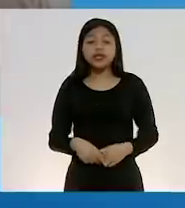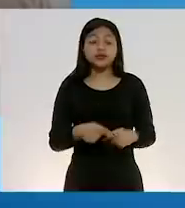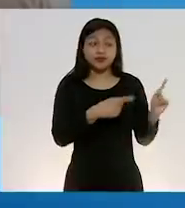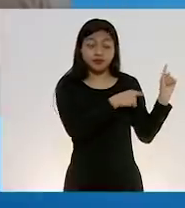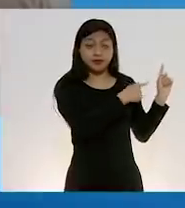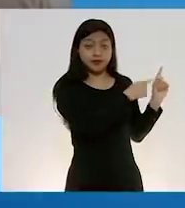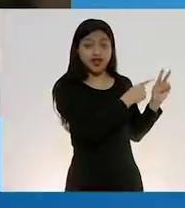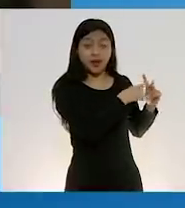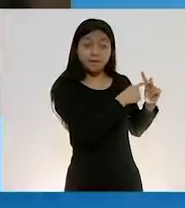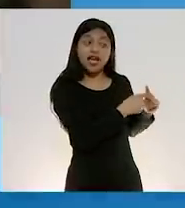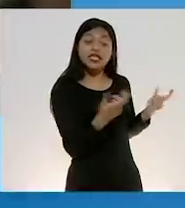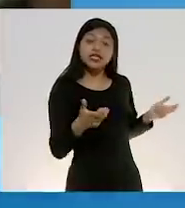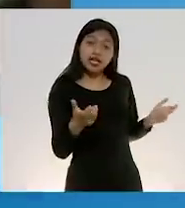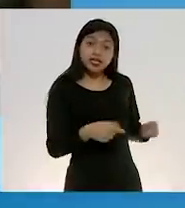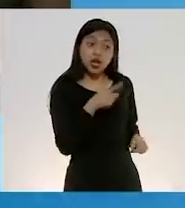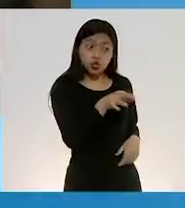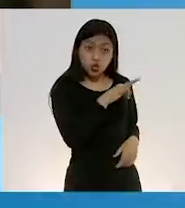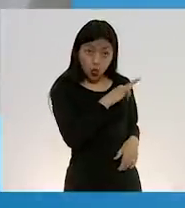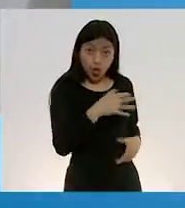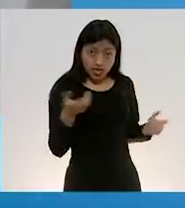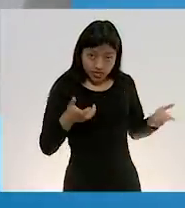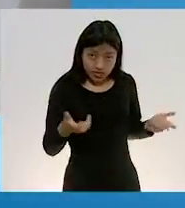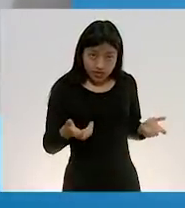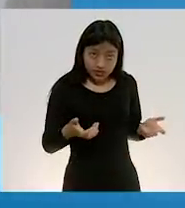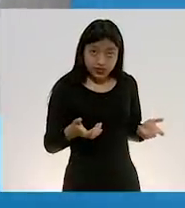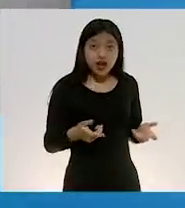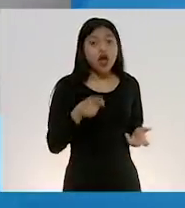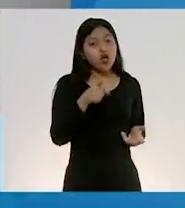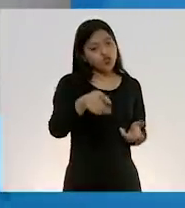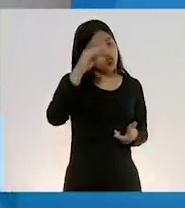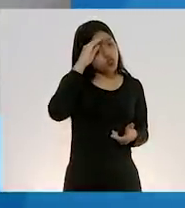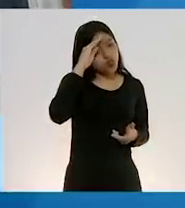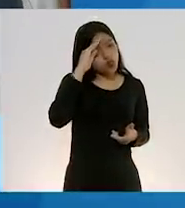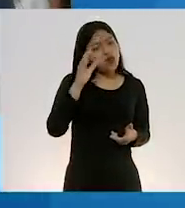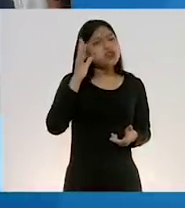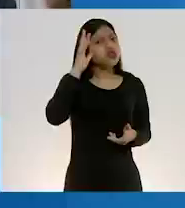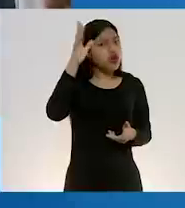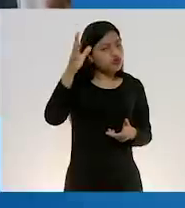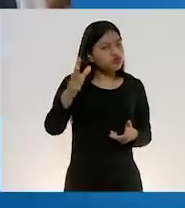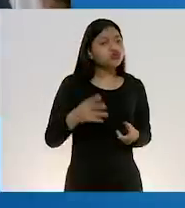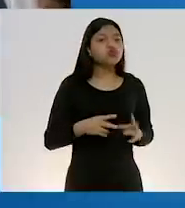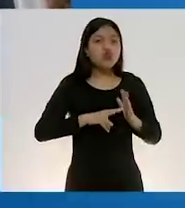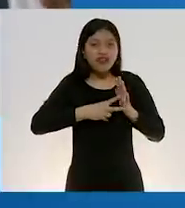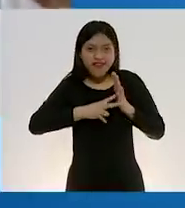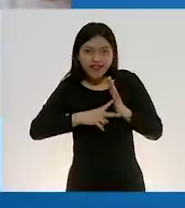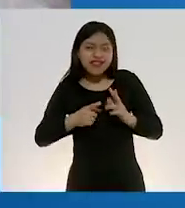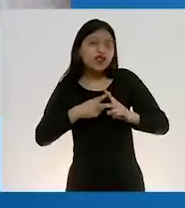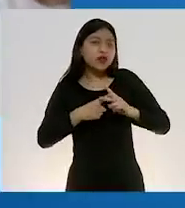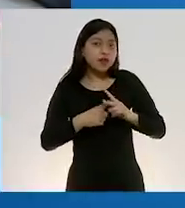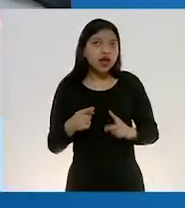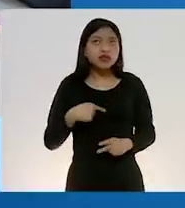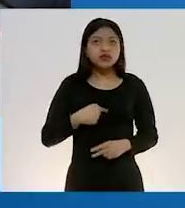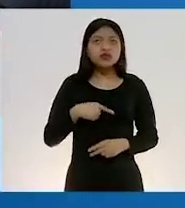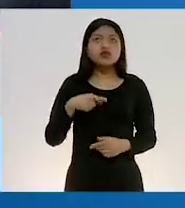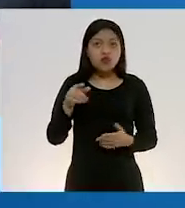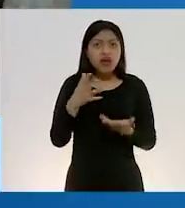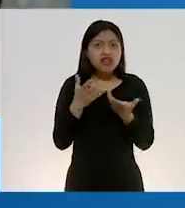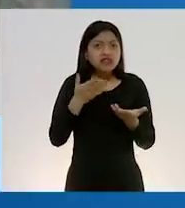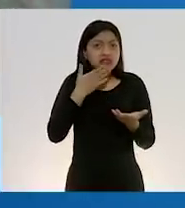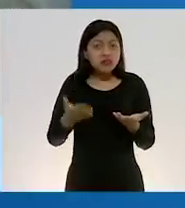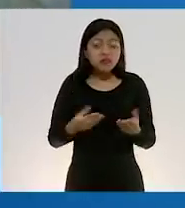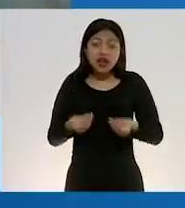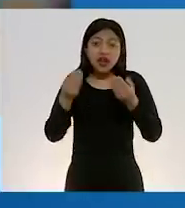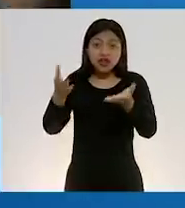algoritmo y nos dijo: si alguien lo puede resolver, debería considerar una carrera en ingeniería. Yo lo resolví, lo